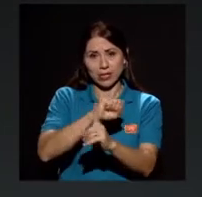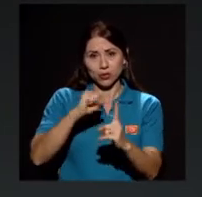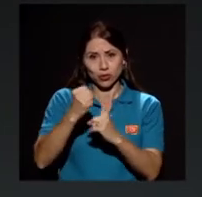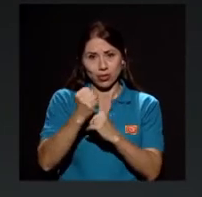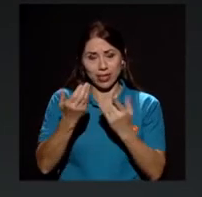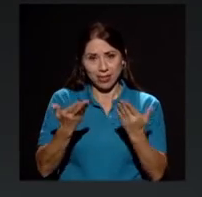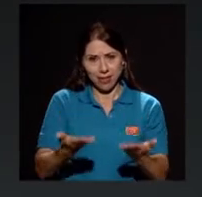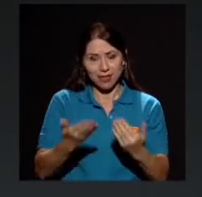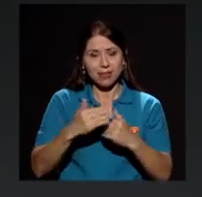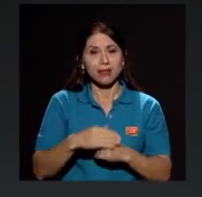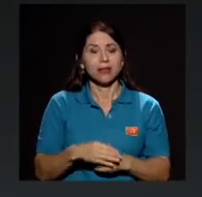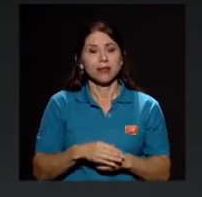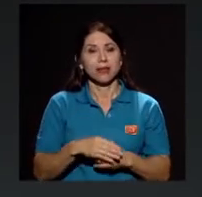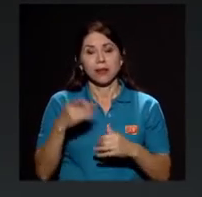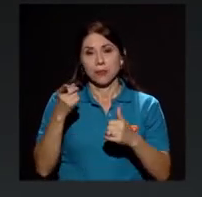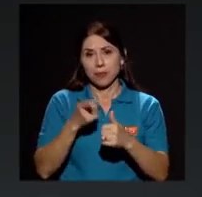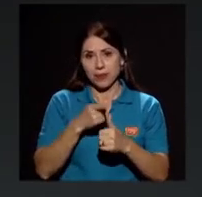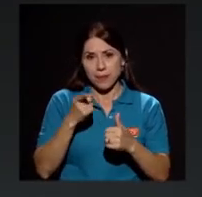primero